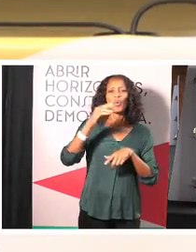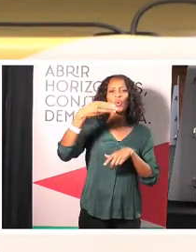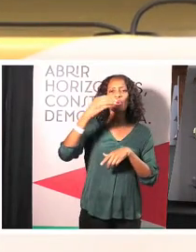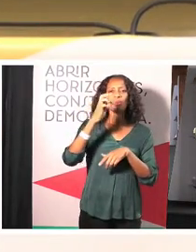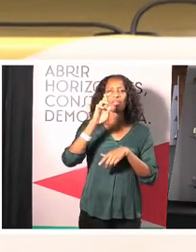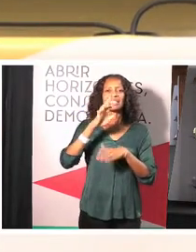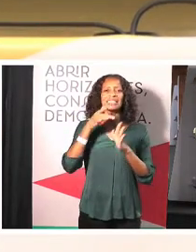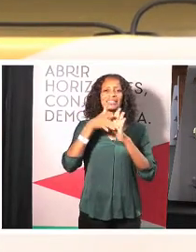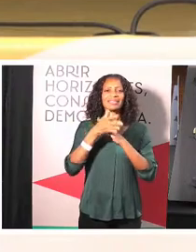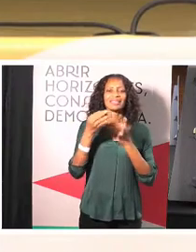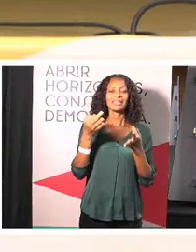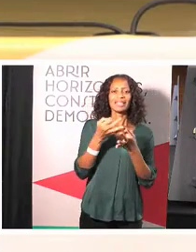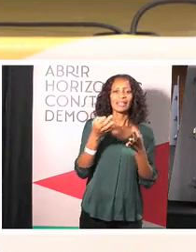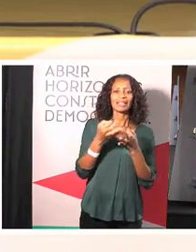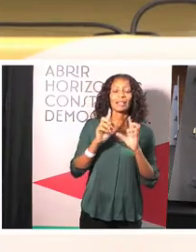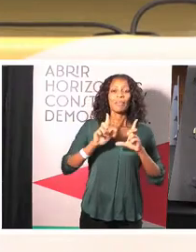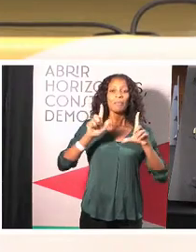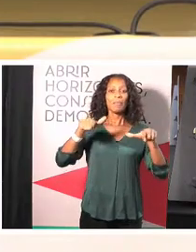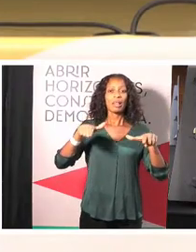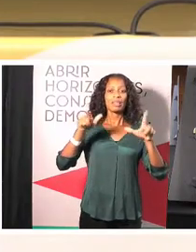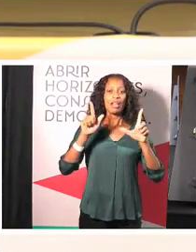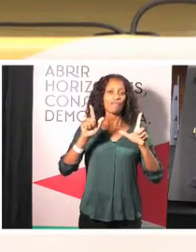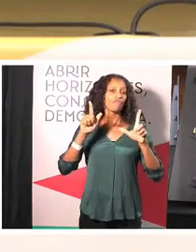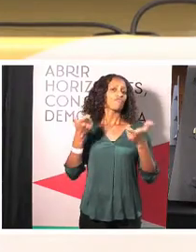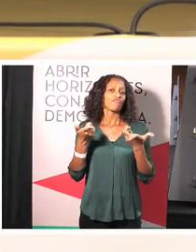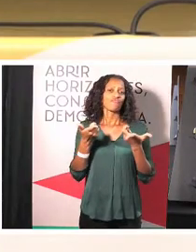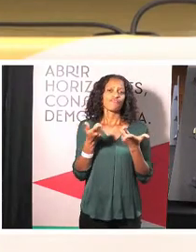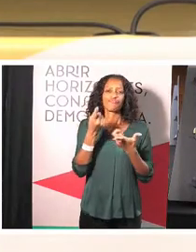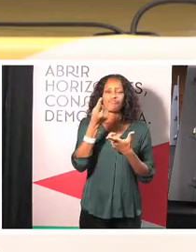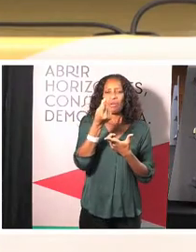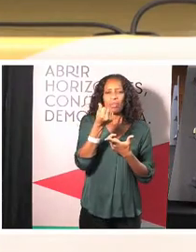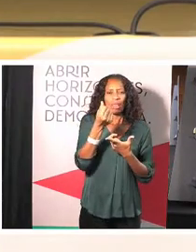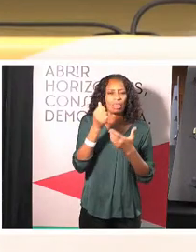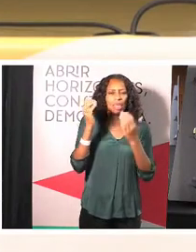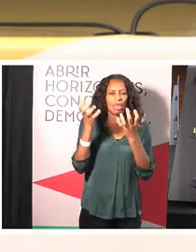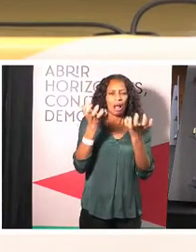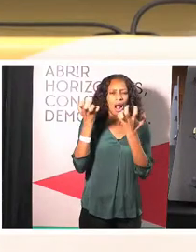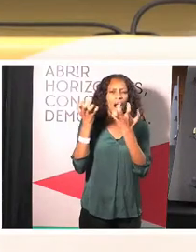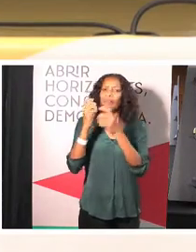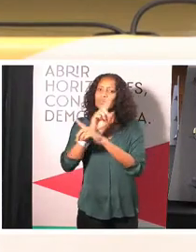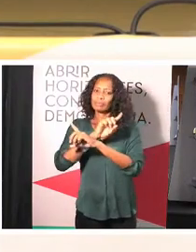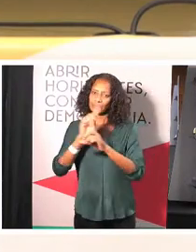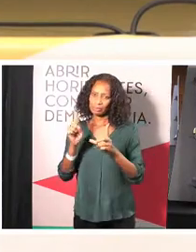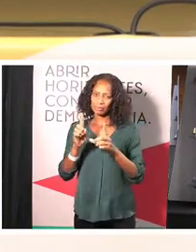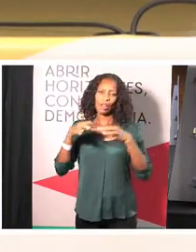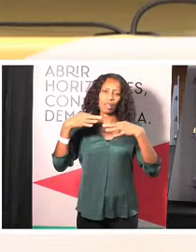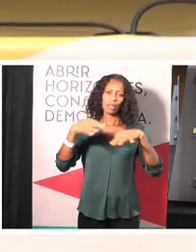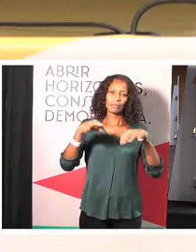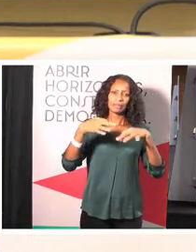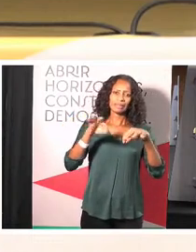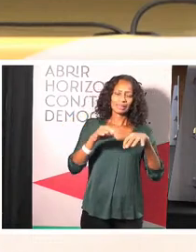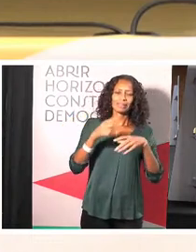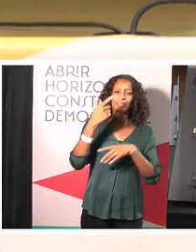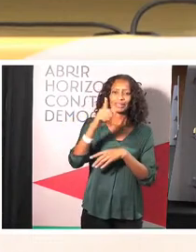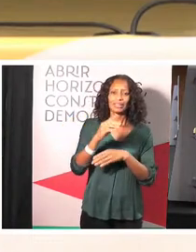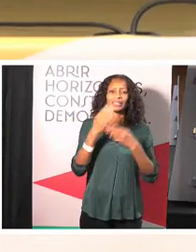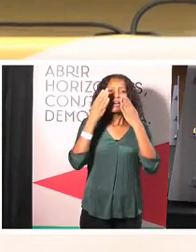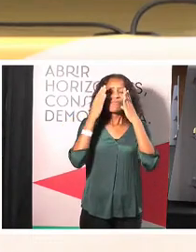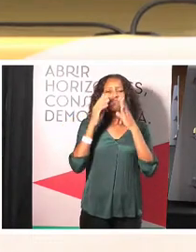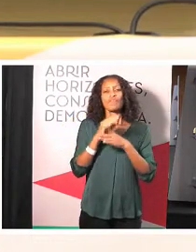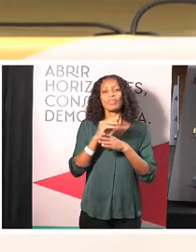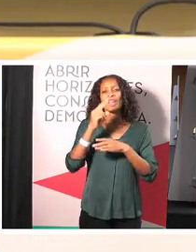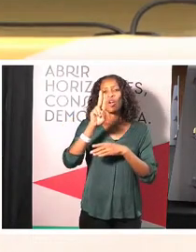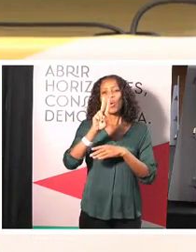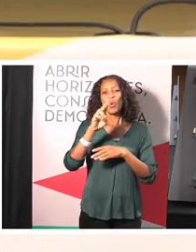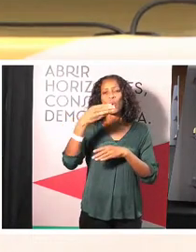¿no? Porque hay muchos tipos de plataformas. Está Google, Facebook, que hacen contactos, sobre todo relaciones sociales